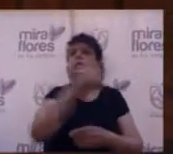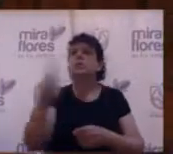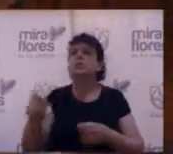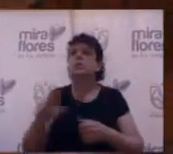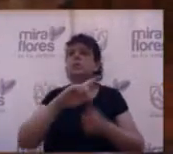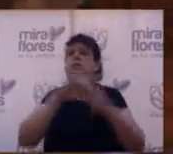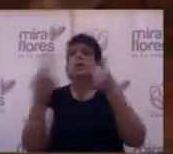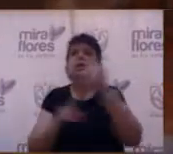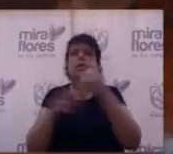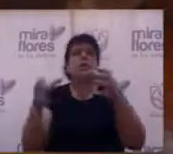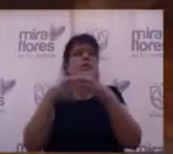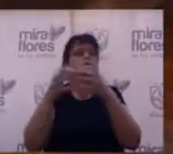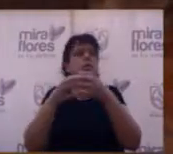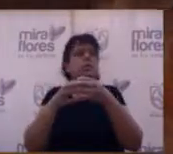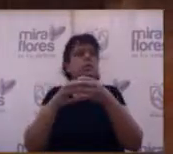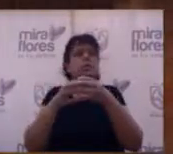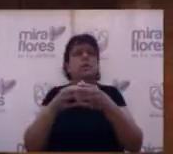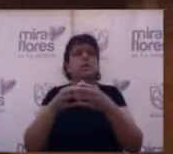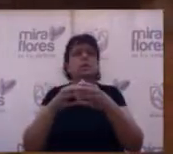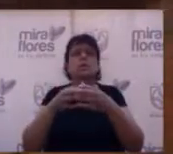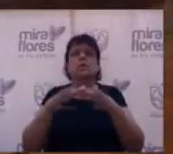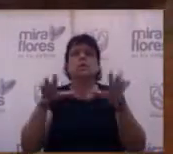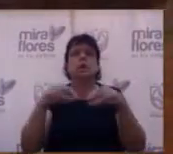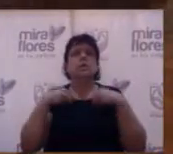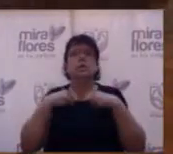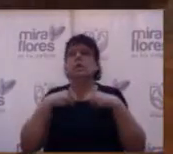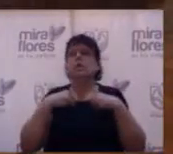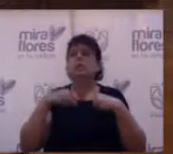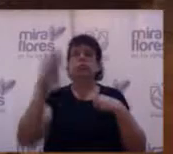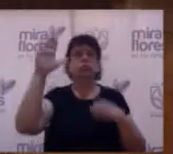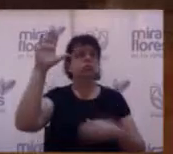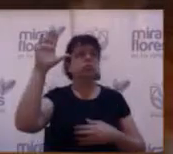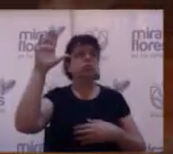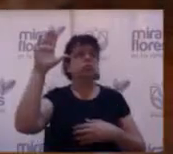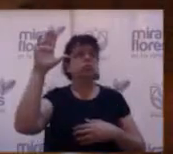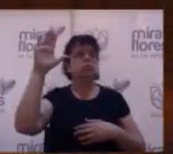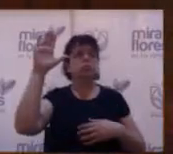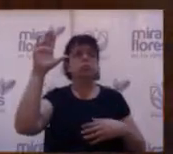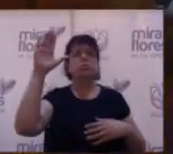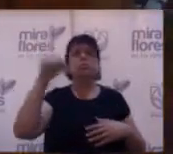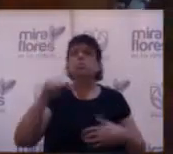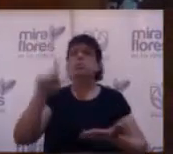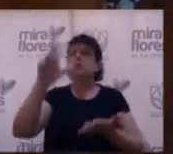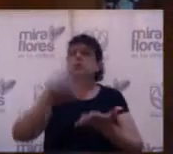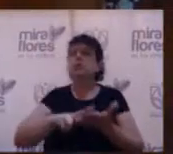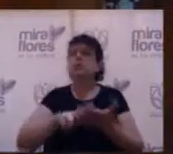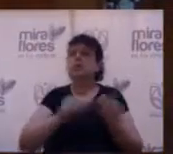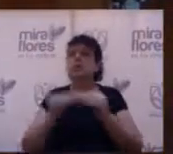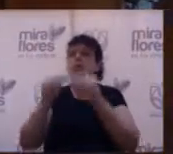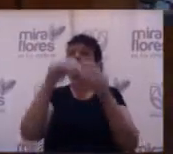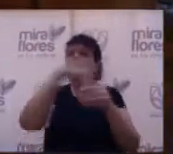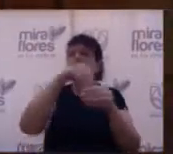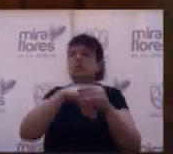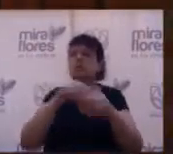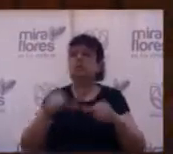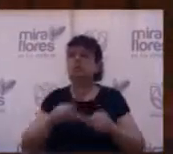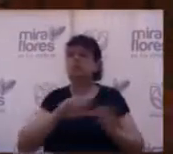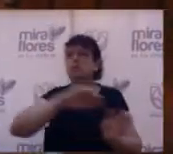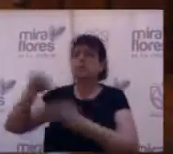favor de aprobar este proyecto, se van a expresar en señal de conformidad. Se aprueba por unanimidad de votos. Muchas gracias. Vamos al siguiente punto.